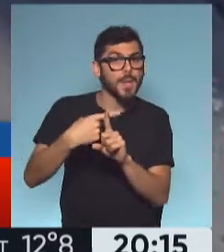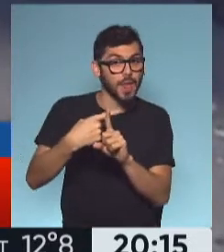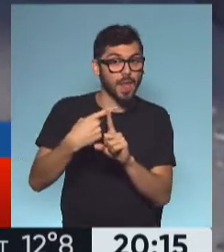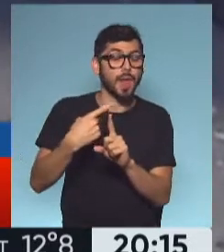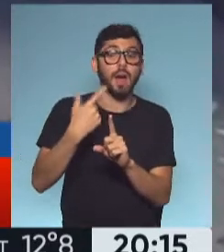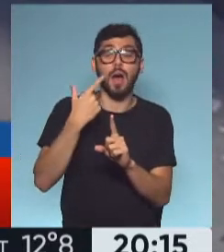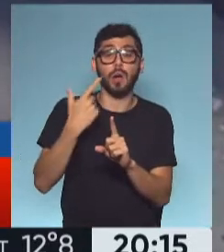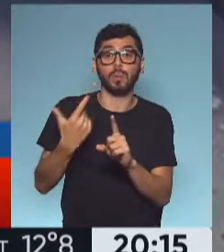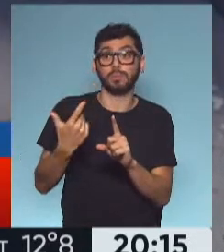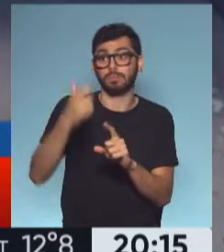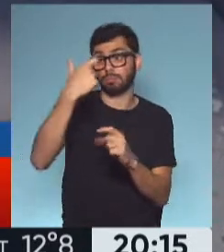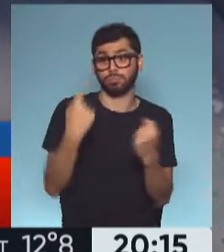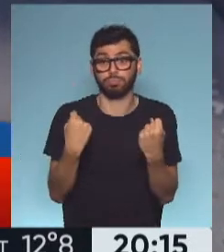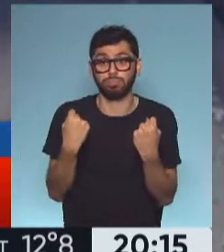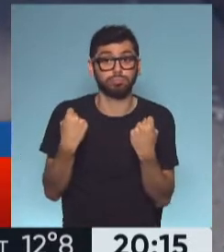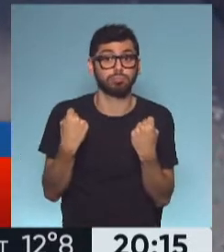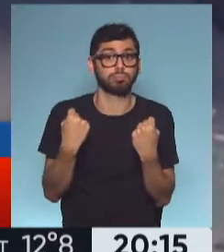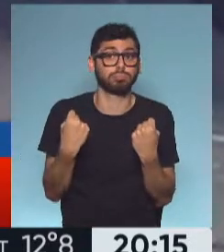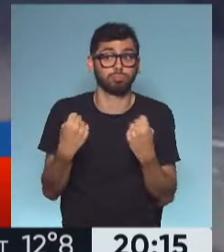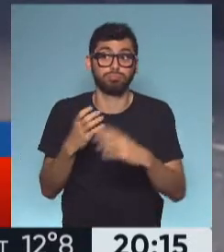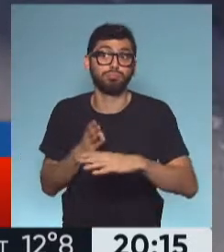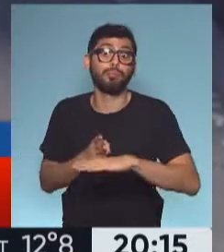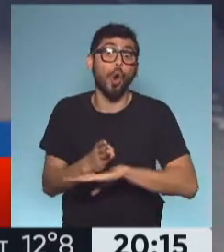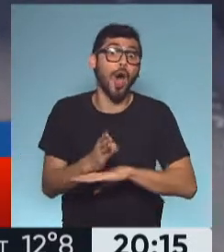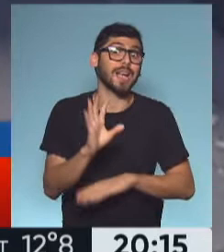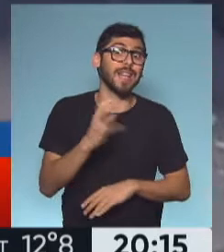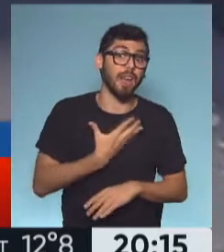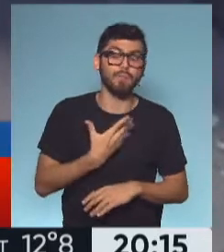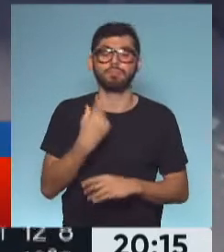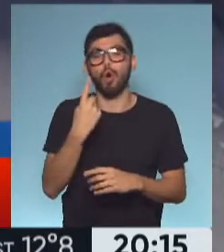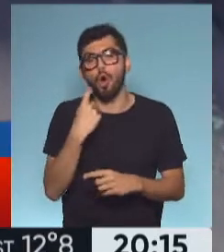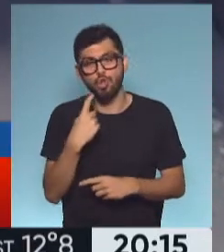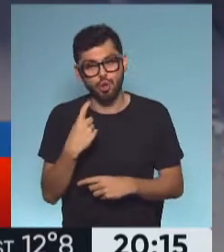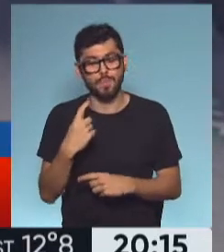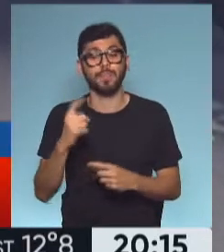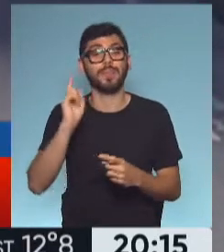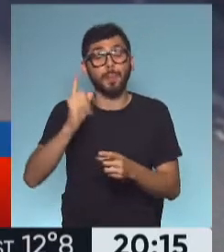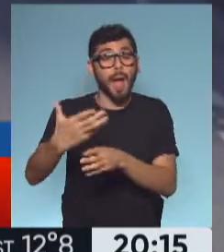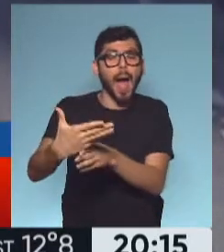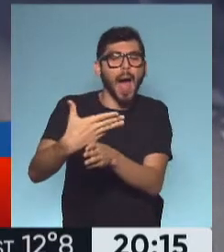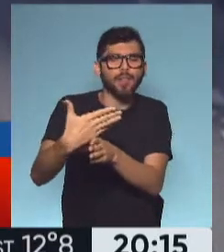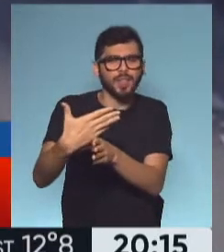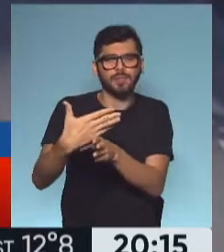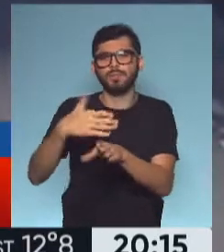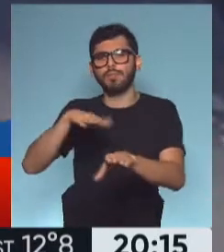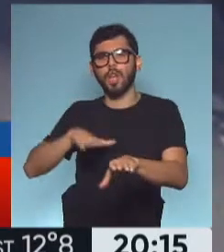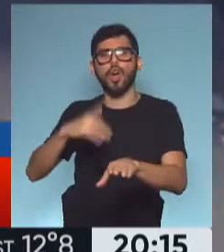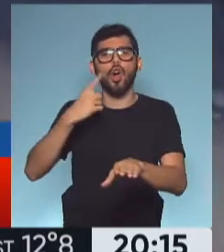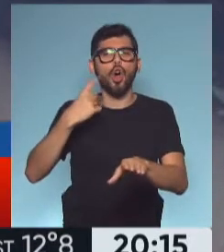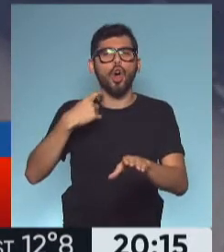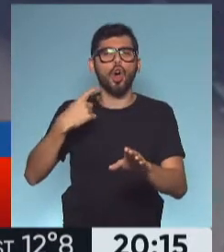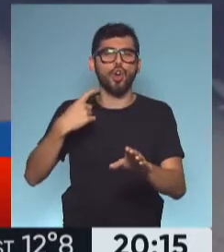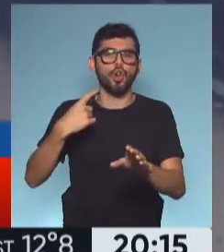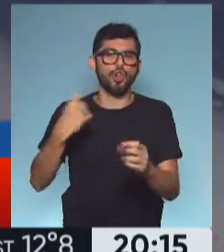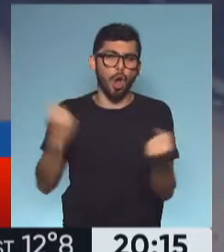aquellos que ingresan a la provincia y un poco antes el control de tránsito le